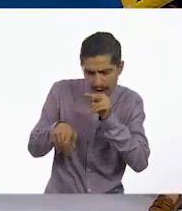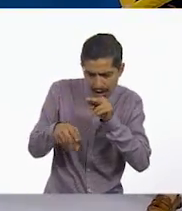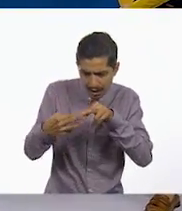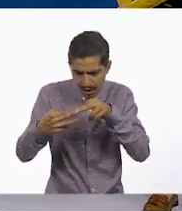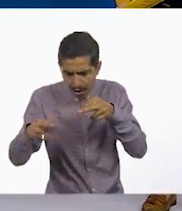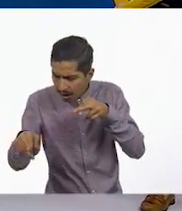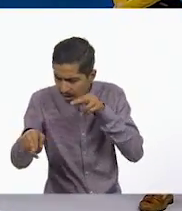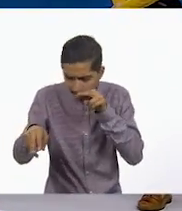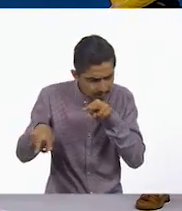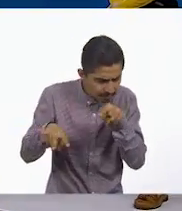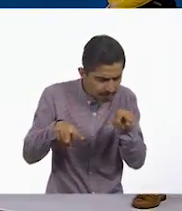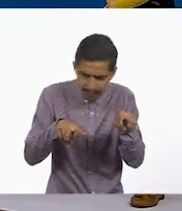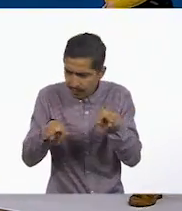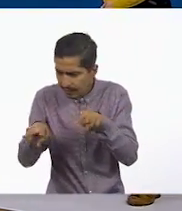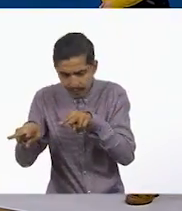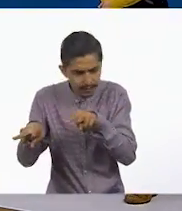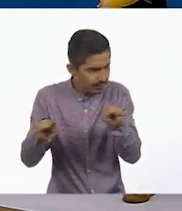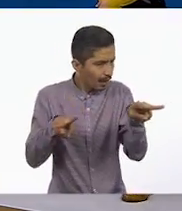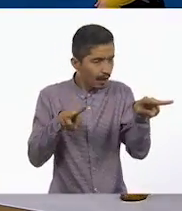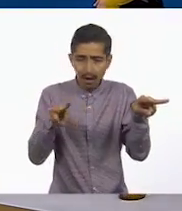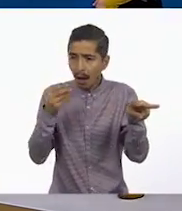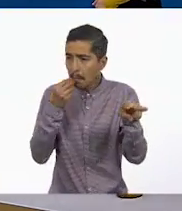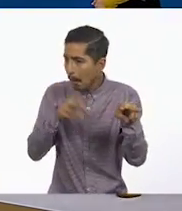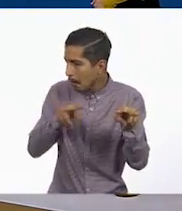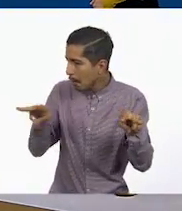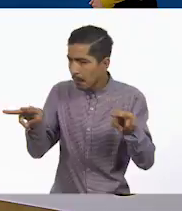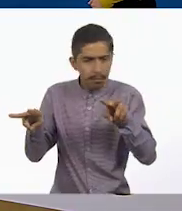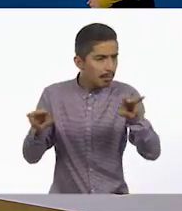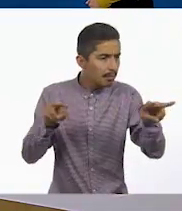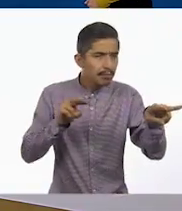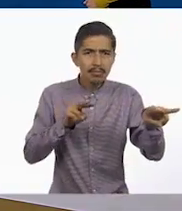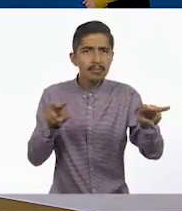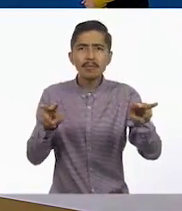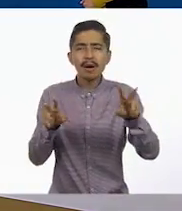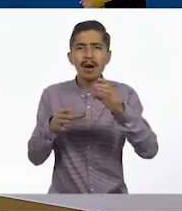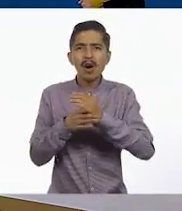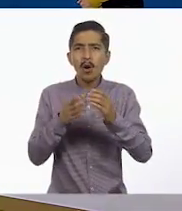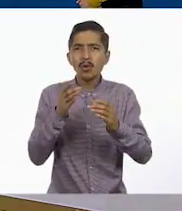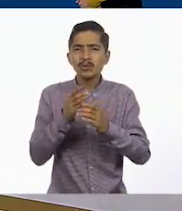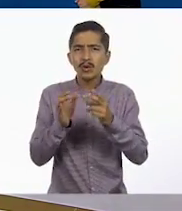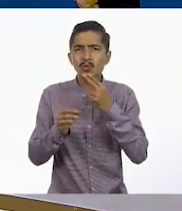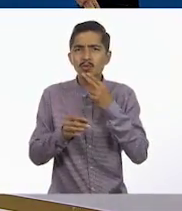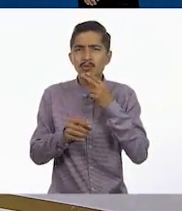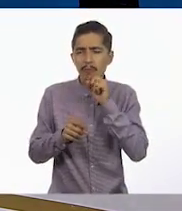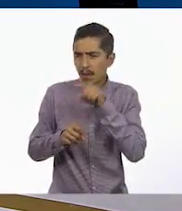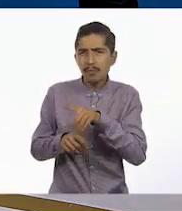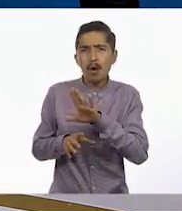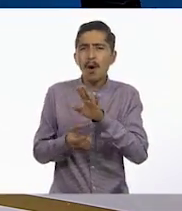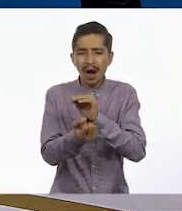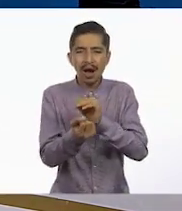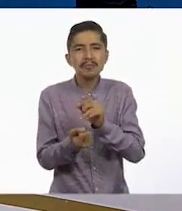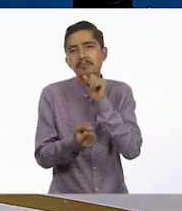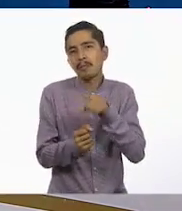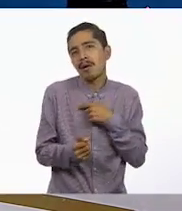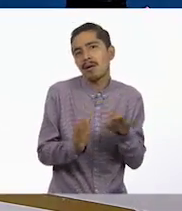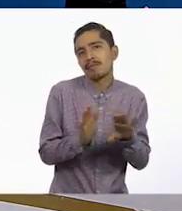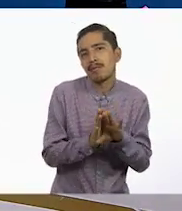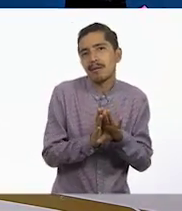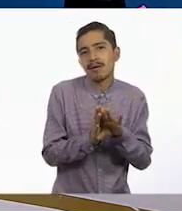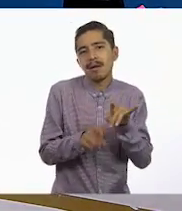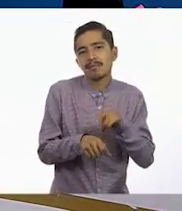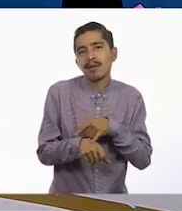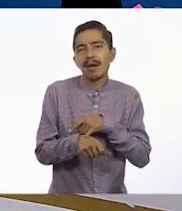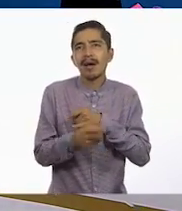su alrededor cosas maravillosas, porque no eran cosas que veías usualmente en un cajón. ¡Ay! El corazón de Calcetín